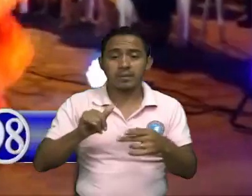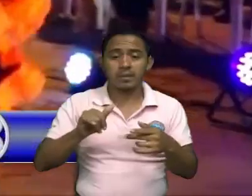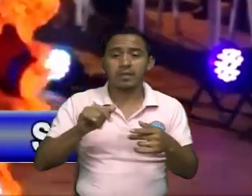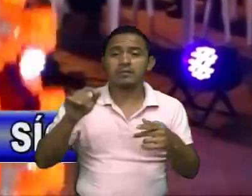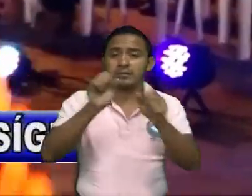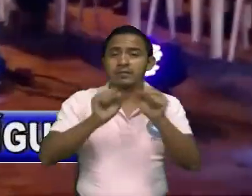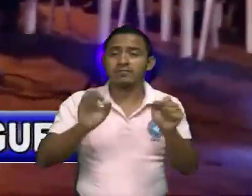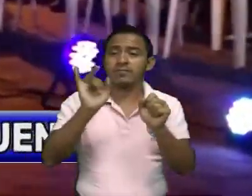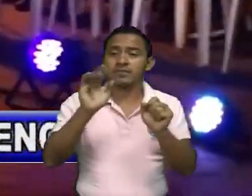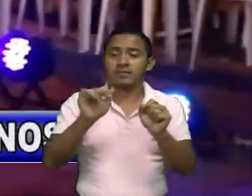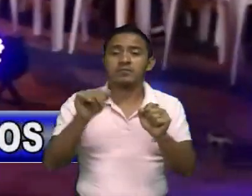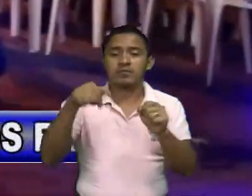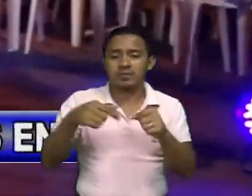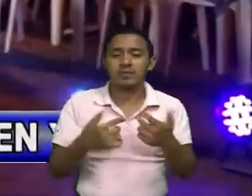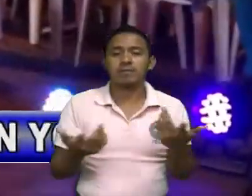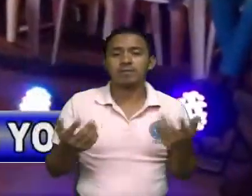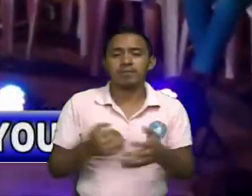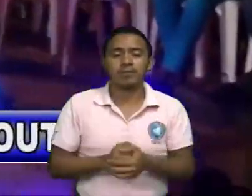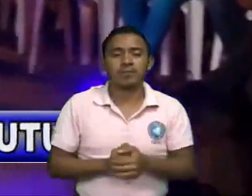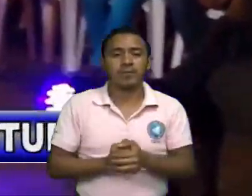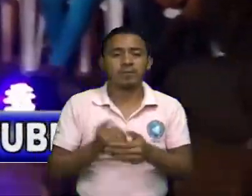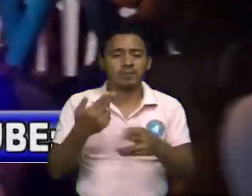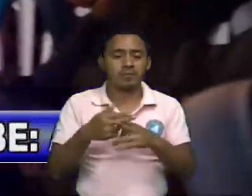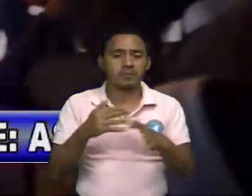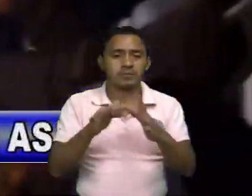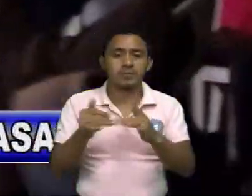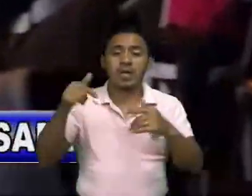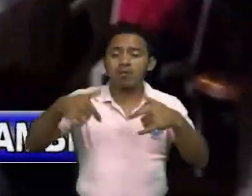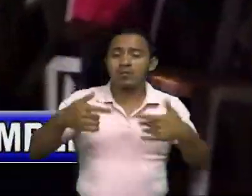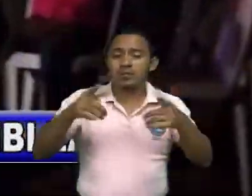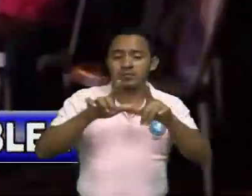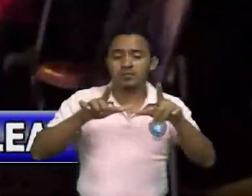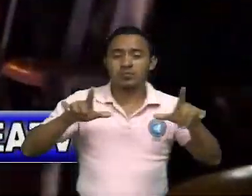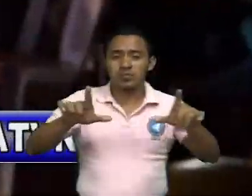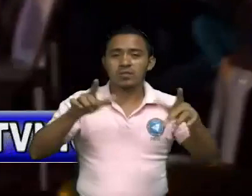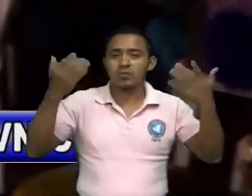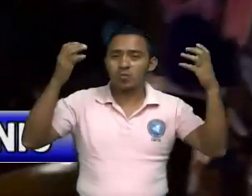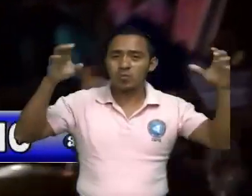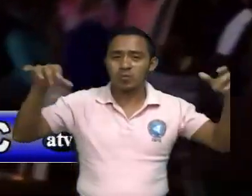Esta noche nos encontramos en la Plaza de la Cultura, antigua estación del ferrocarril,